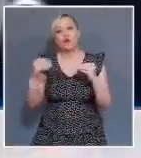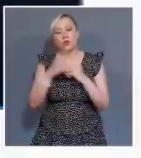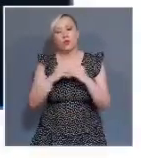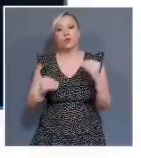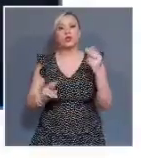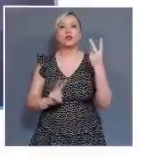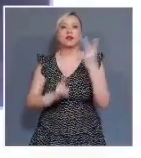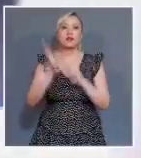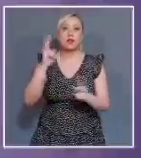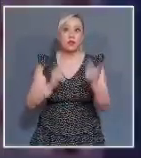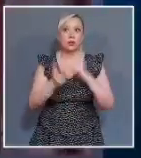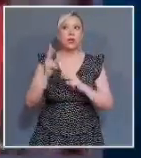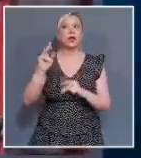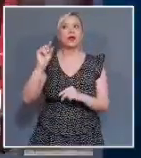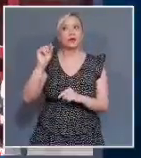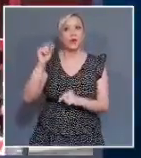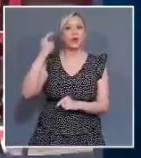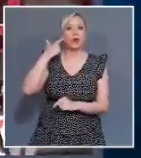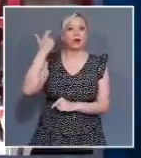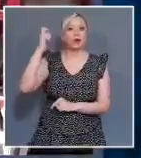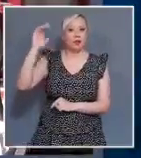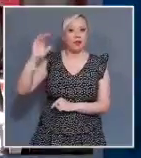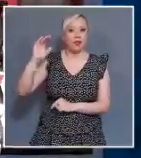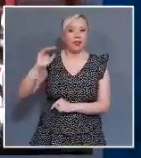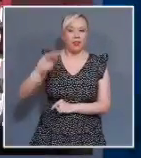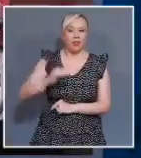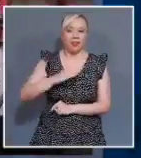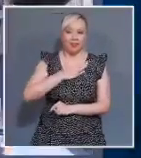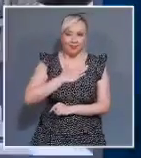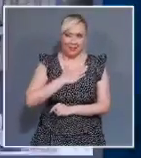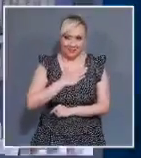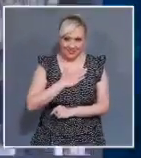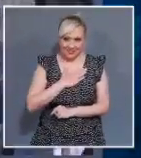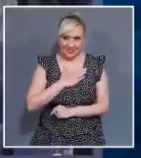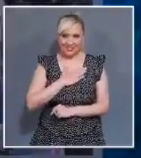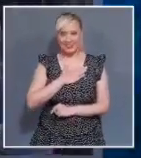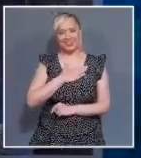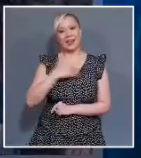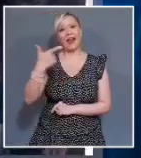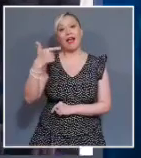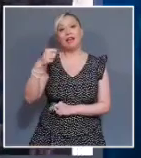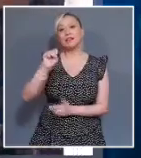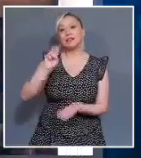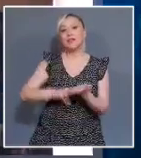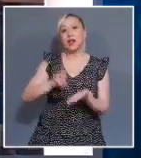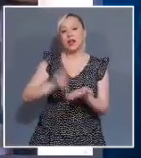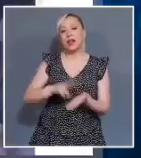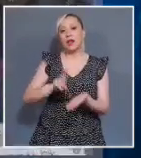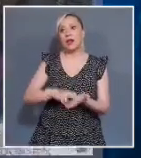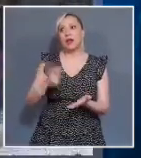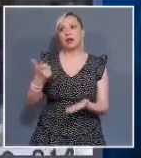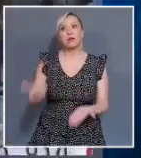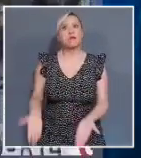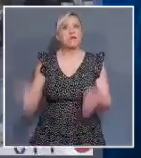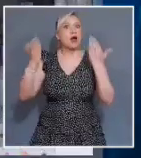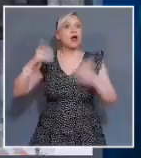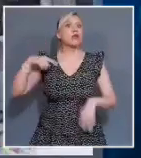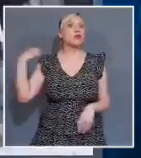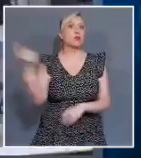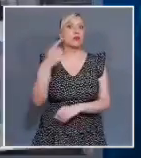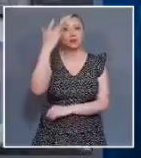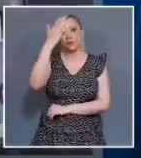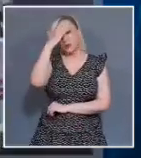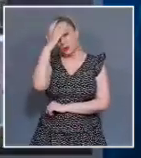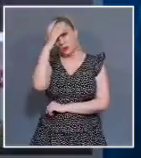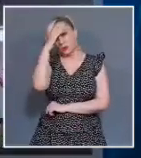baja. Esta semana los precios máximos del gas LP aumentaron en casi todo el país. Los precios más altos se